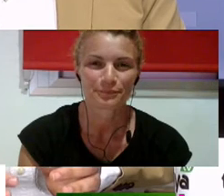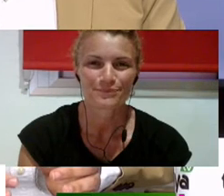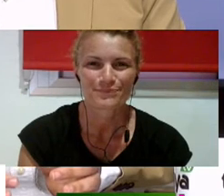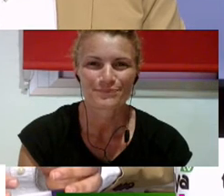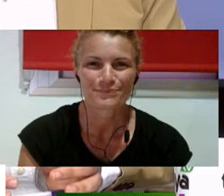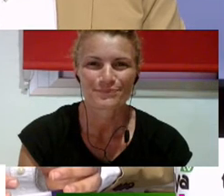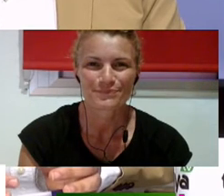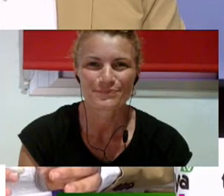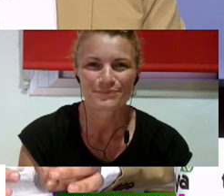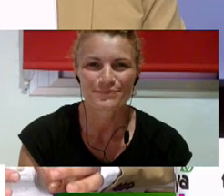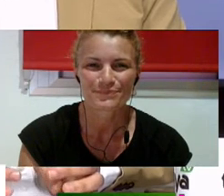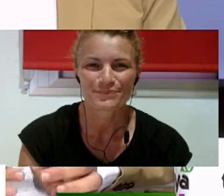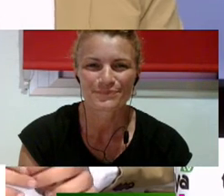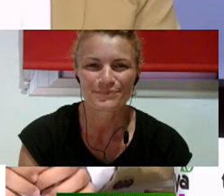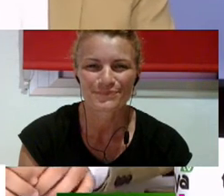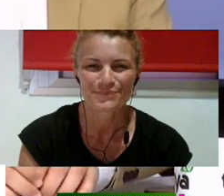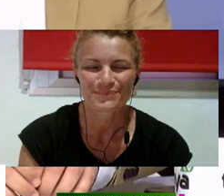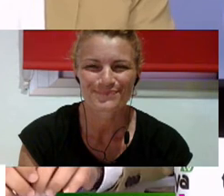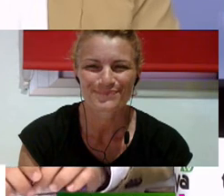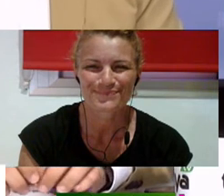Eso digo yo.